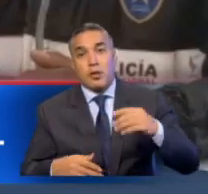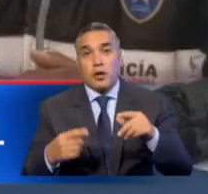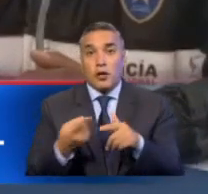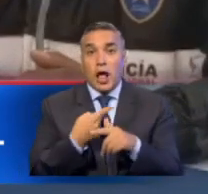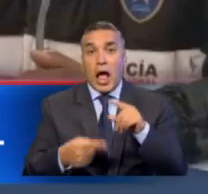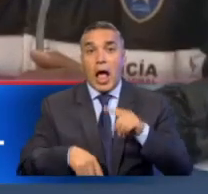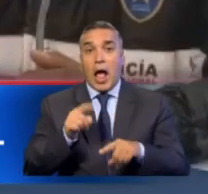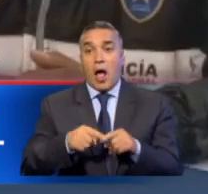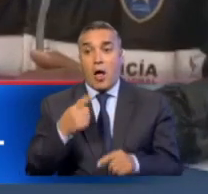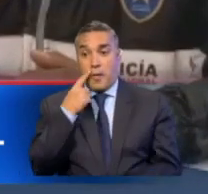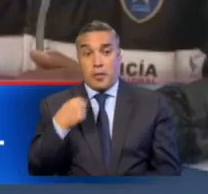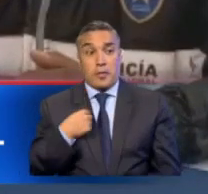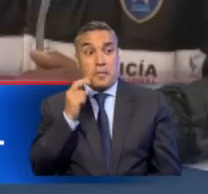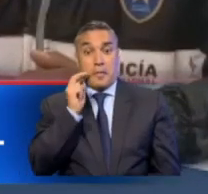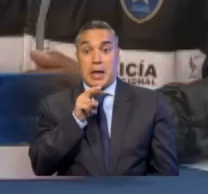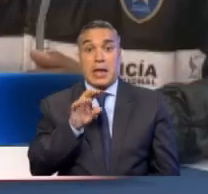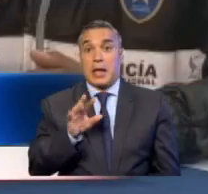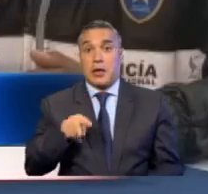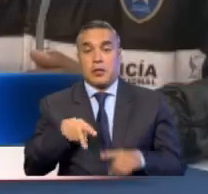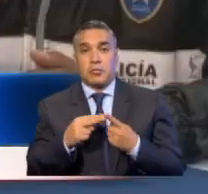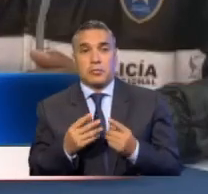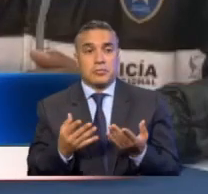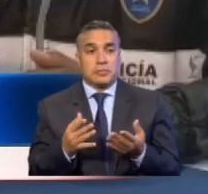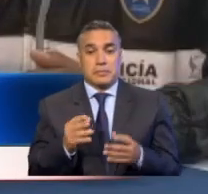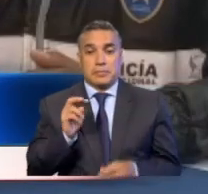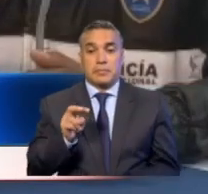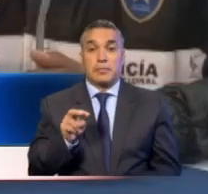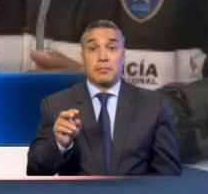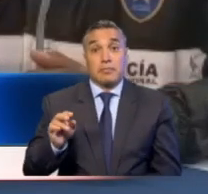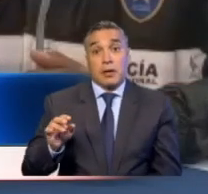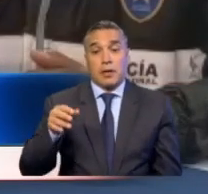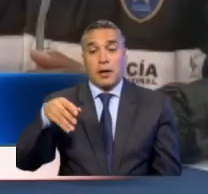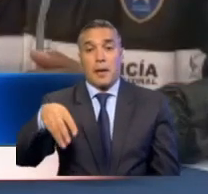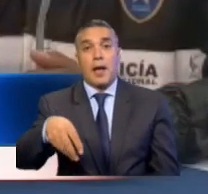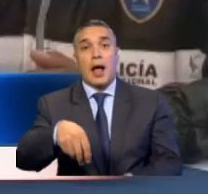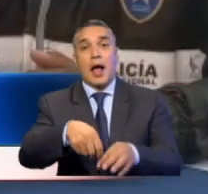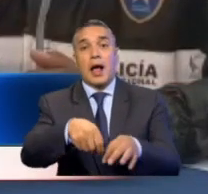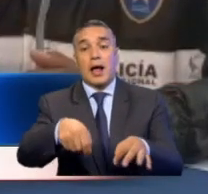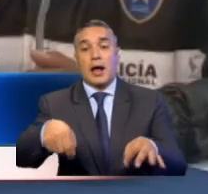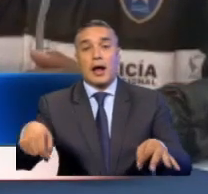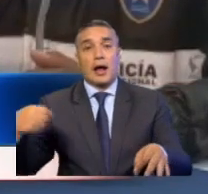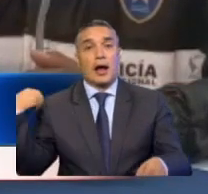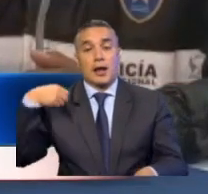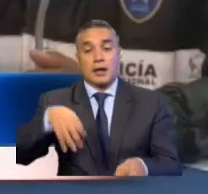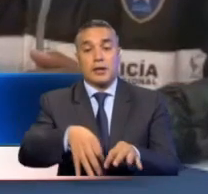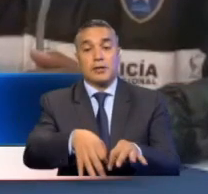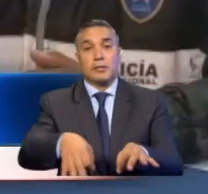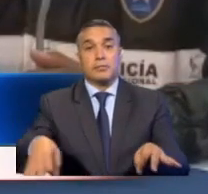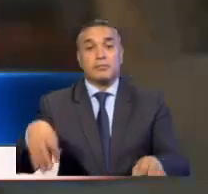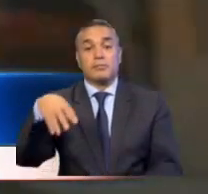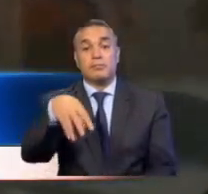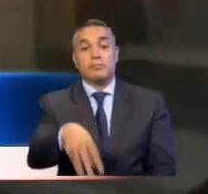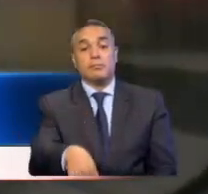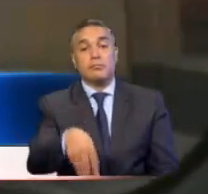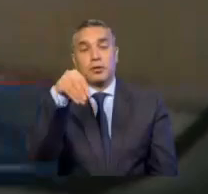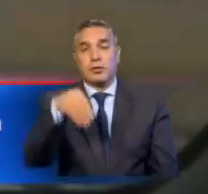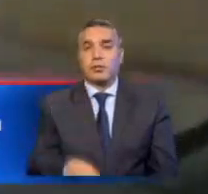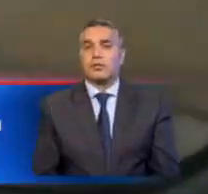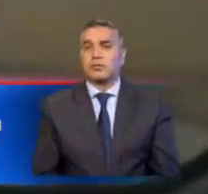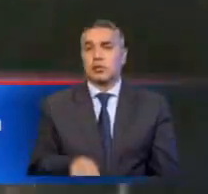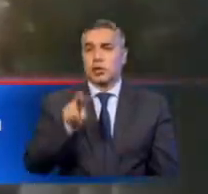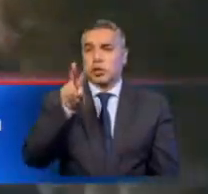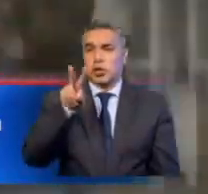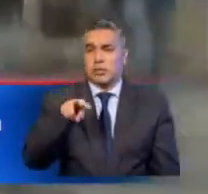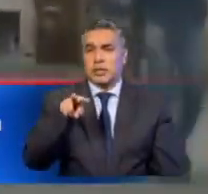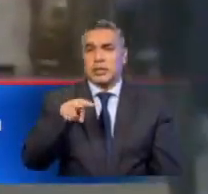cómplice procedía a cortar las carteras o abrir las carteras y a extraer los bienes. Luego de